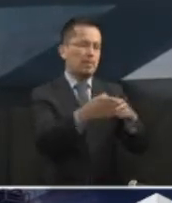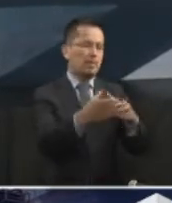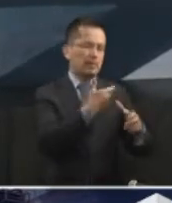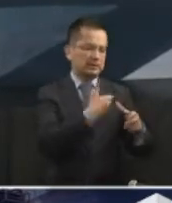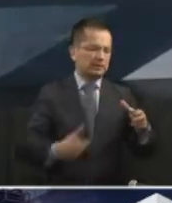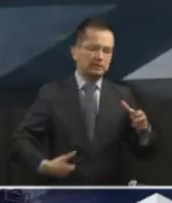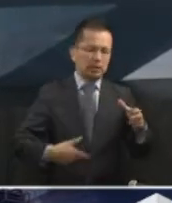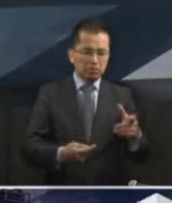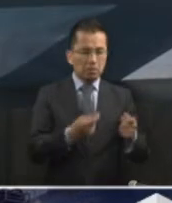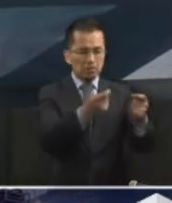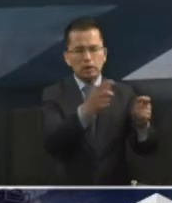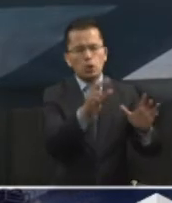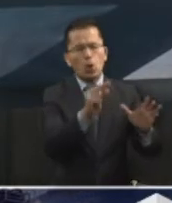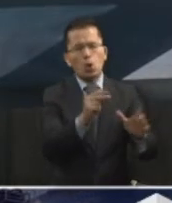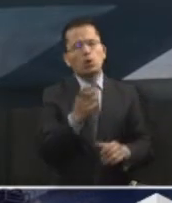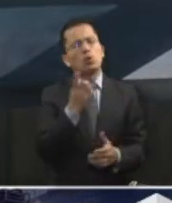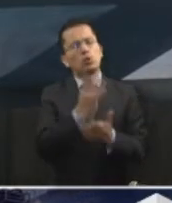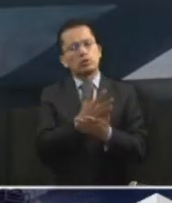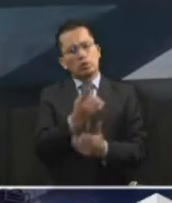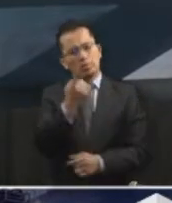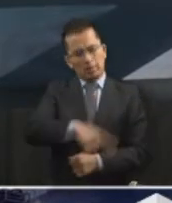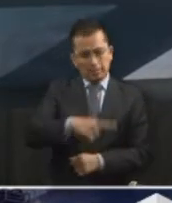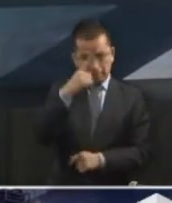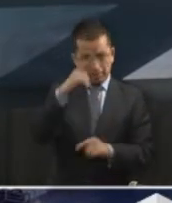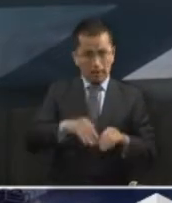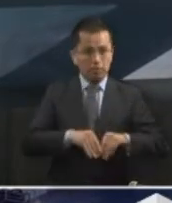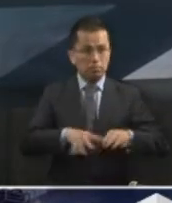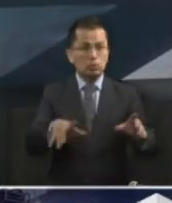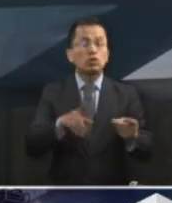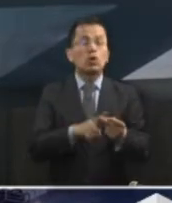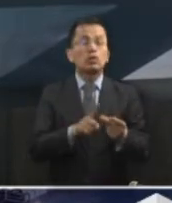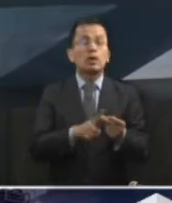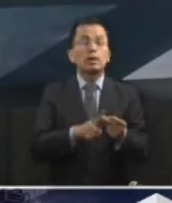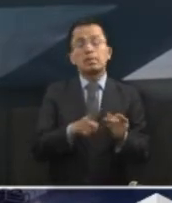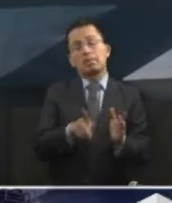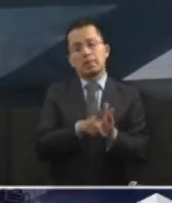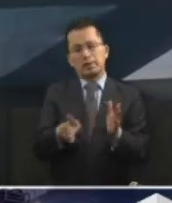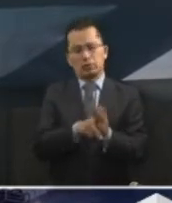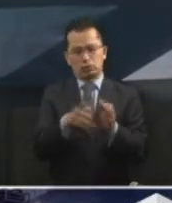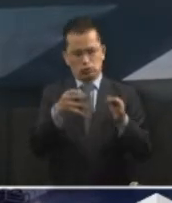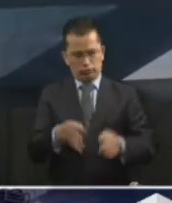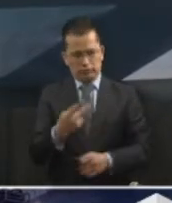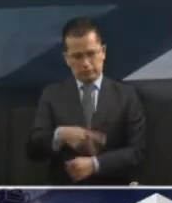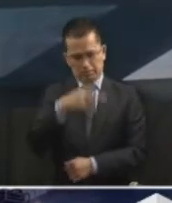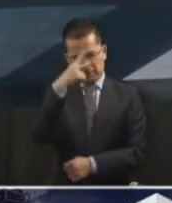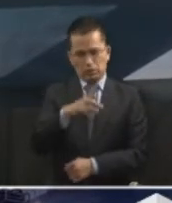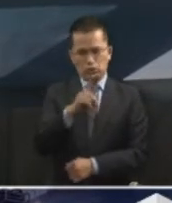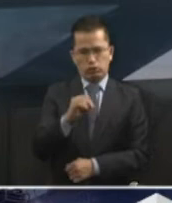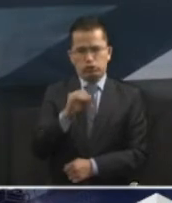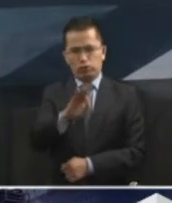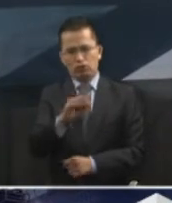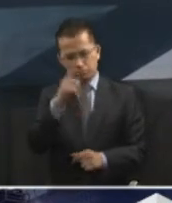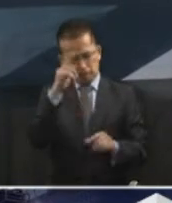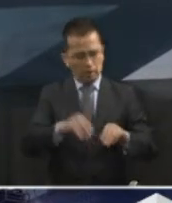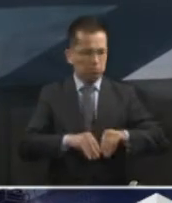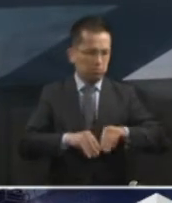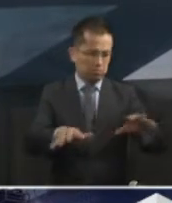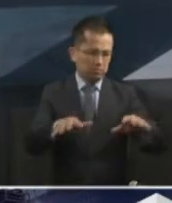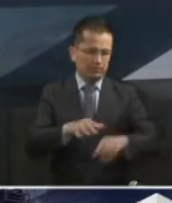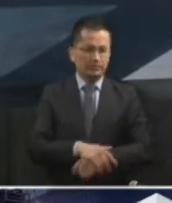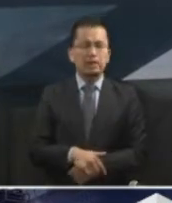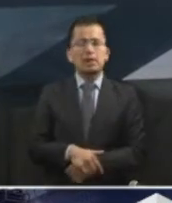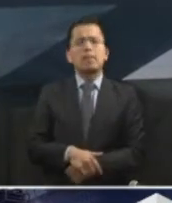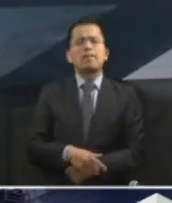corrijo, instruir su publicación en el Diario Oficial, porque en las reformas constitucionales el presidente no puede hacer observaciones. Pero bueno, ¿cuál es el